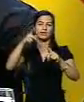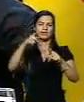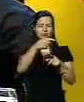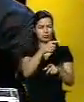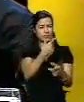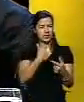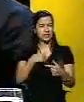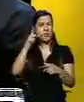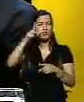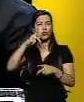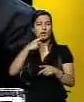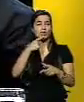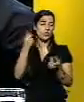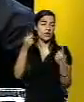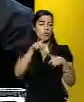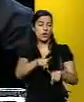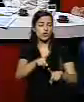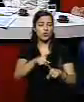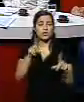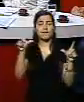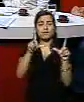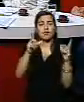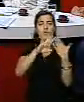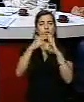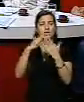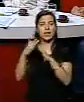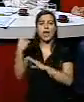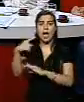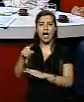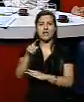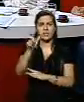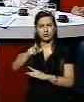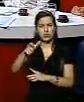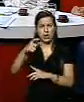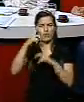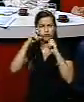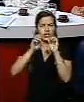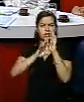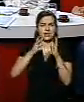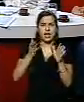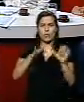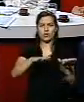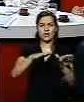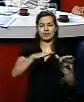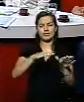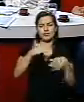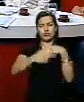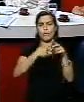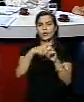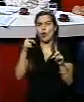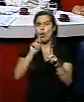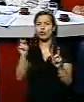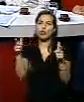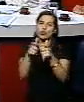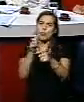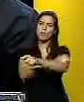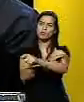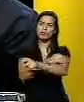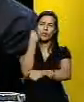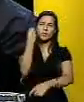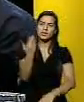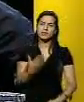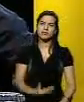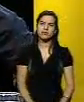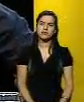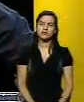que son reaccionarios? Porque hay comunicadores progresistas, pero hay comunicadores reaccionarios. Allá en la academia. Están